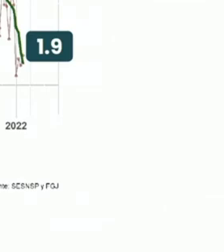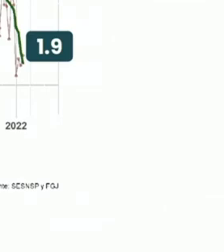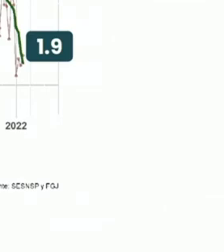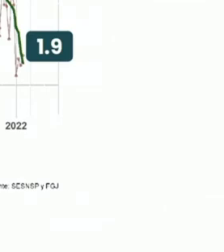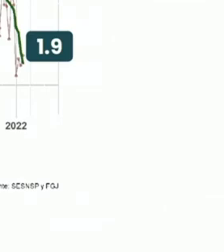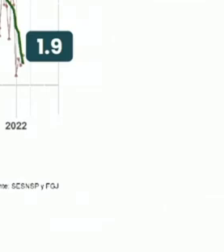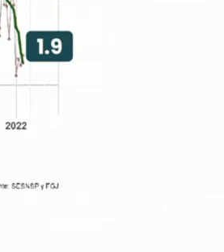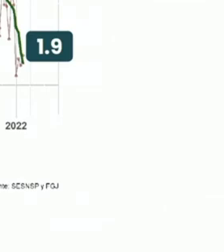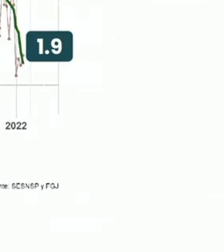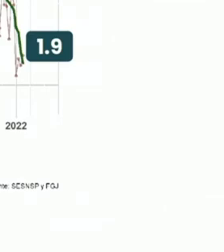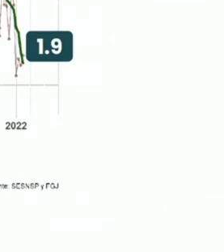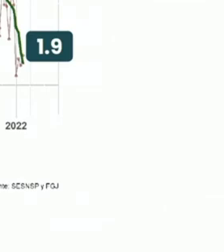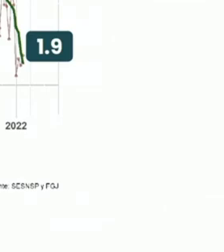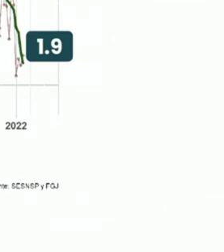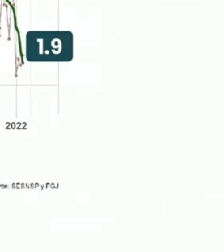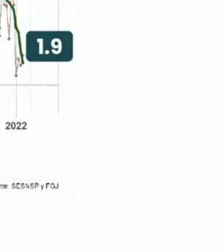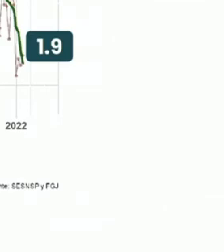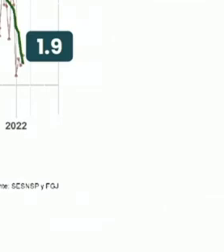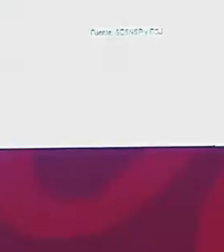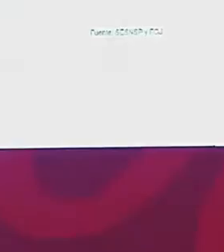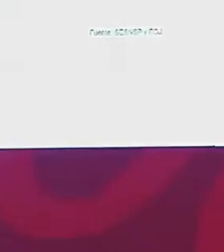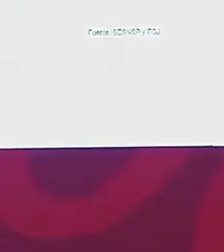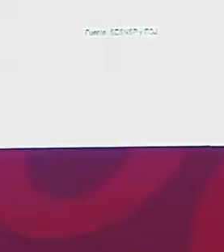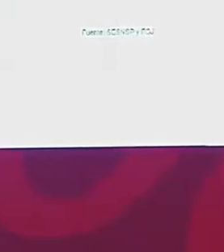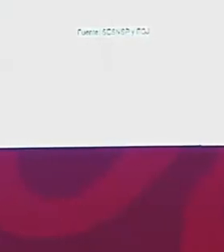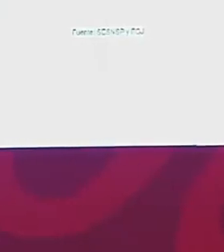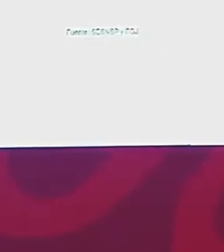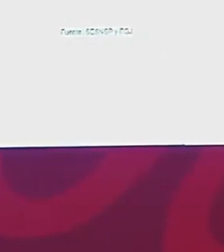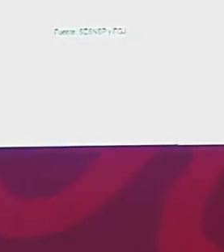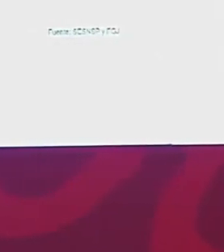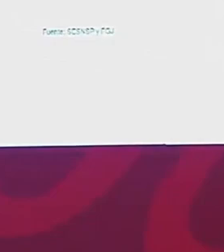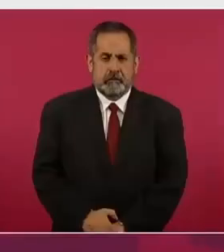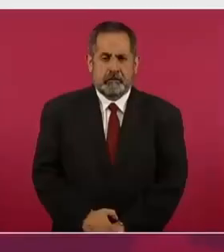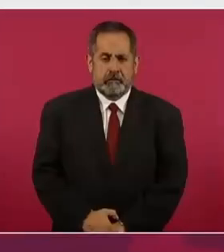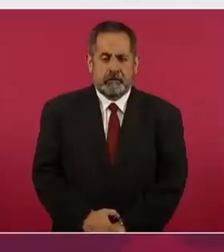también buen trabajo. Y donde se desquició